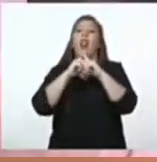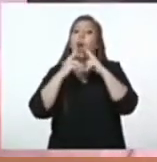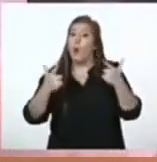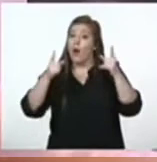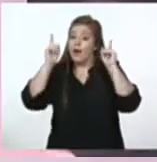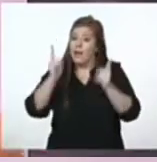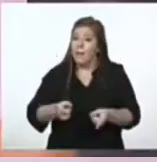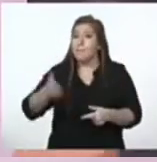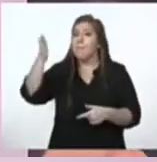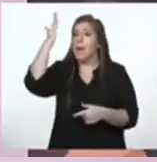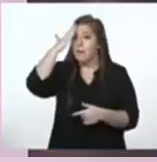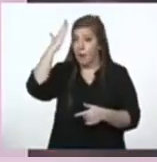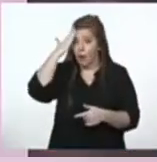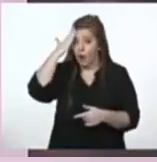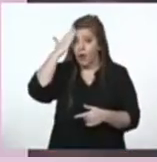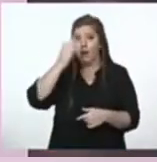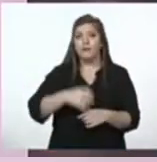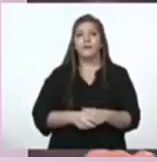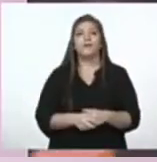con la memoria.